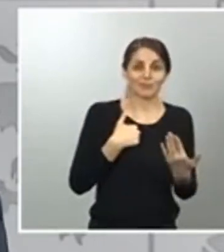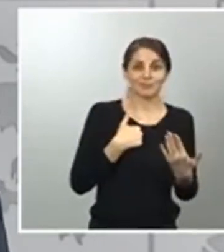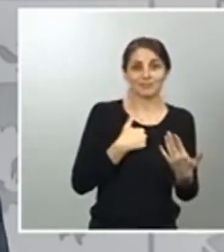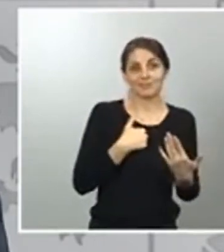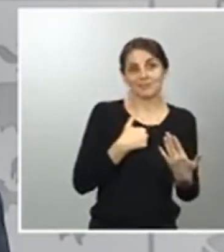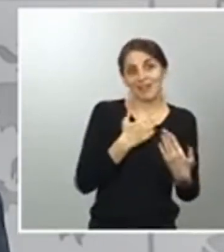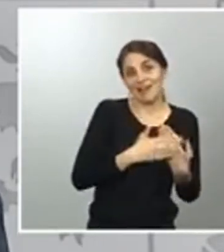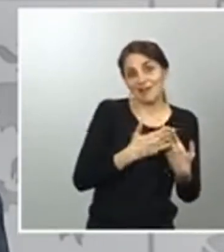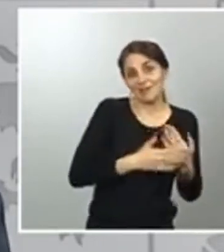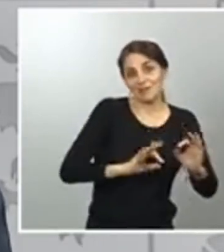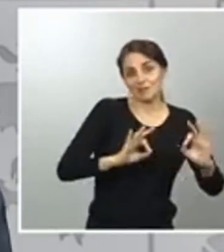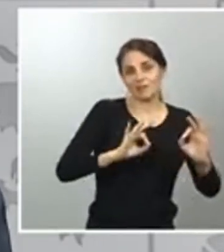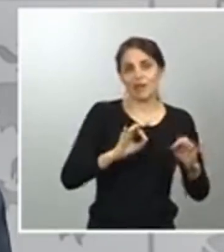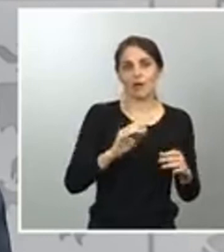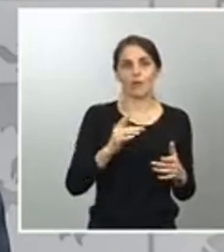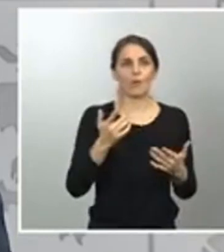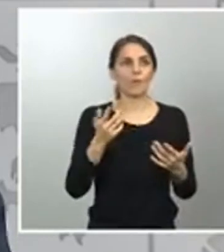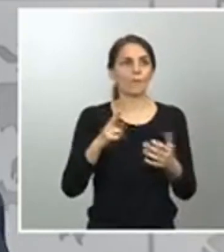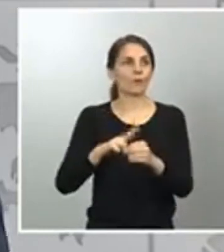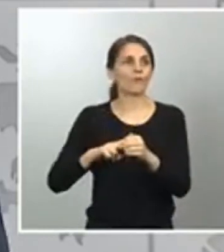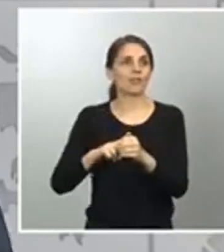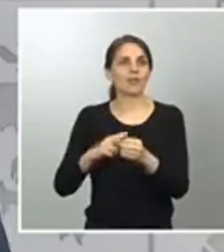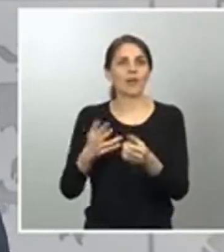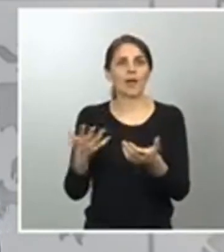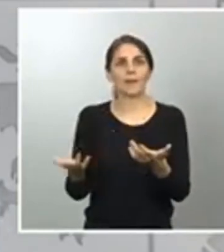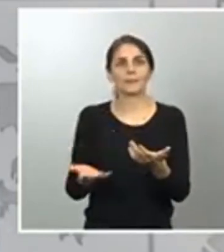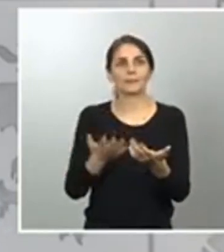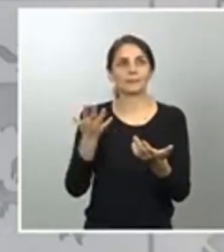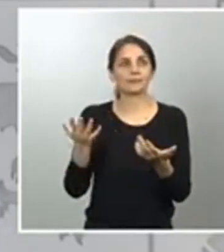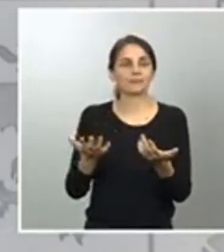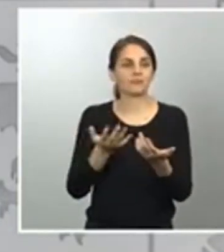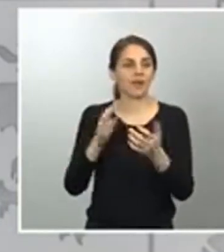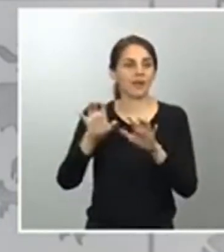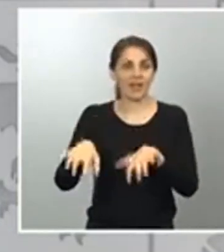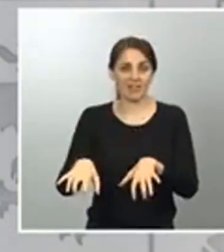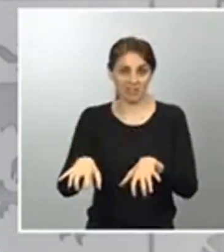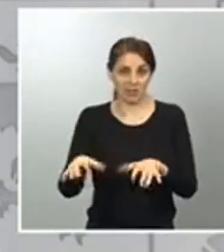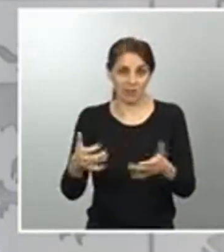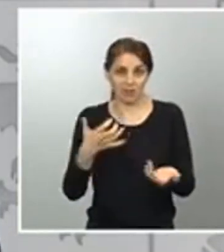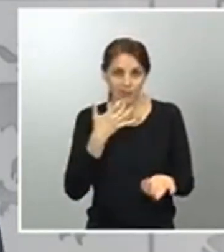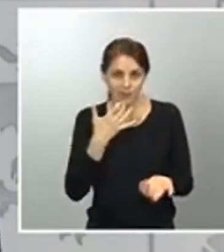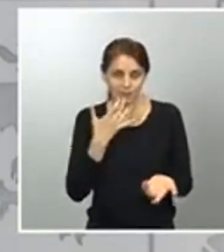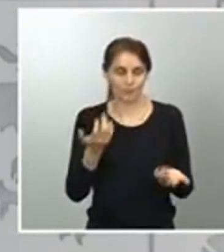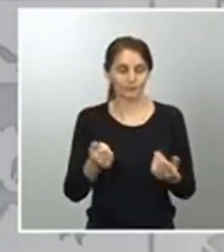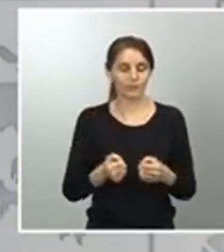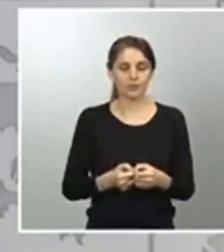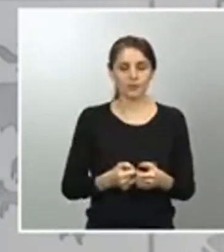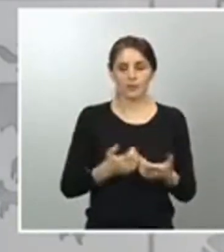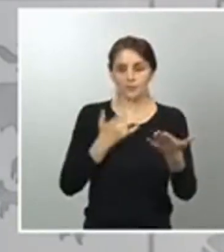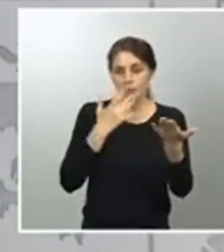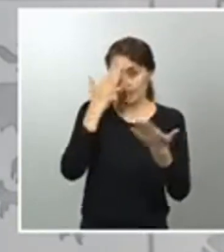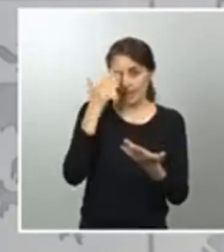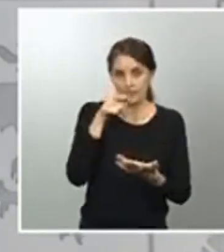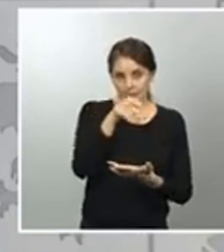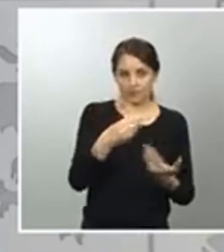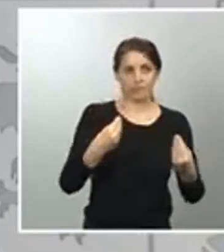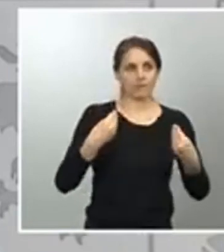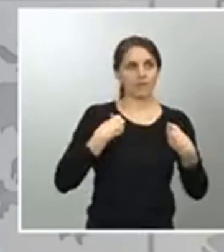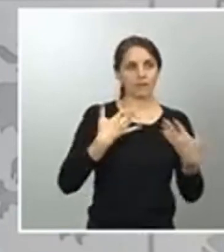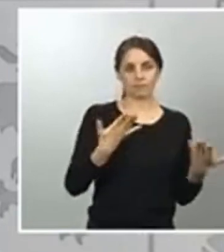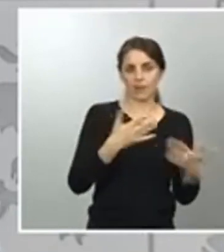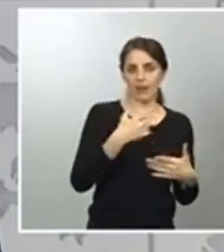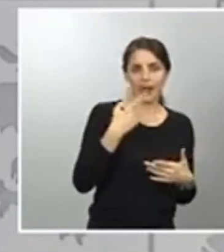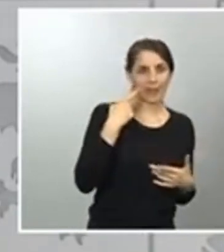sé, pues, pongamos la de Cádiz. Bueno, pues si usted vive en Almería y está